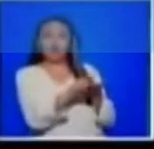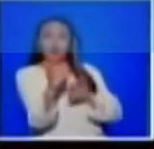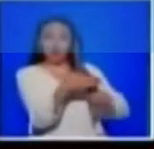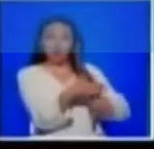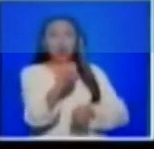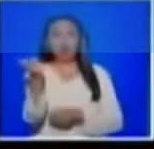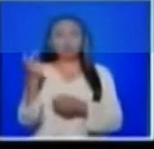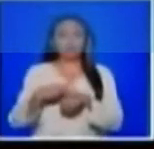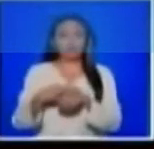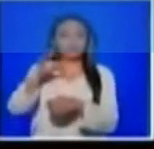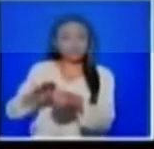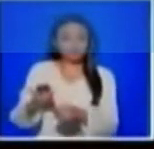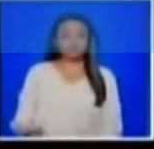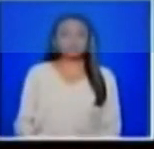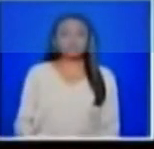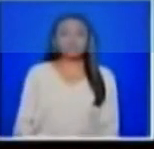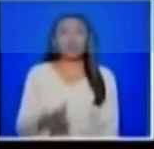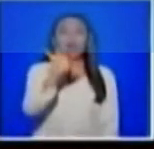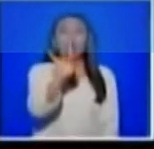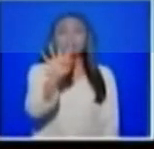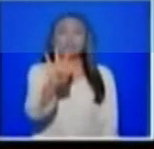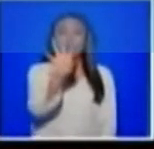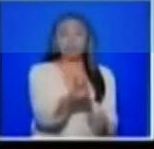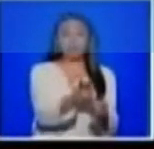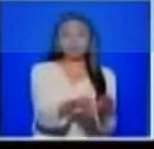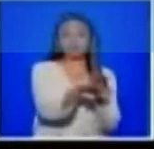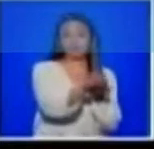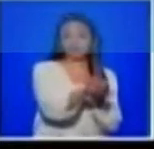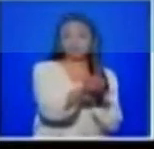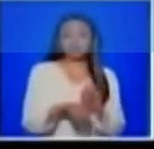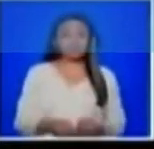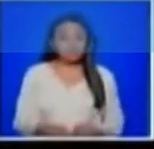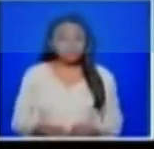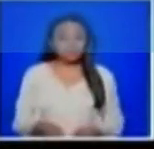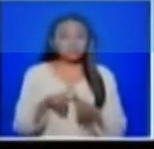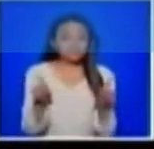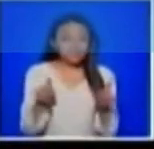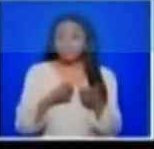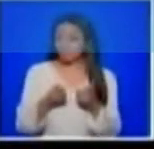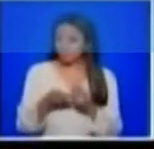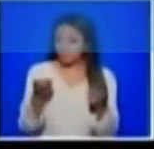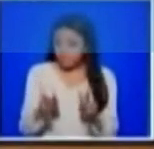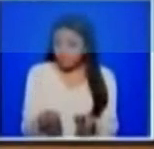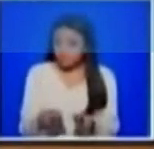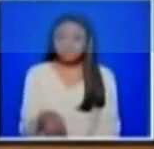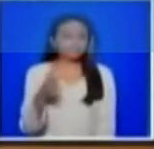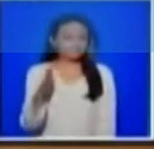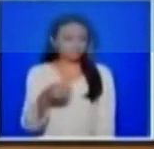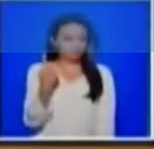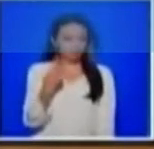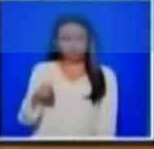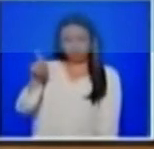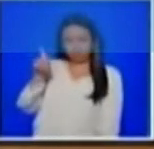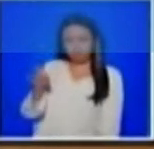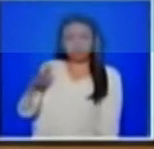votar. Esta vez fueron 84 votos a favor, pero la votación también tuvo problemas. Ya no fue solo